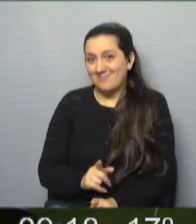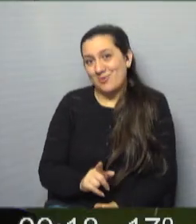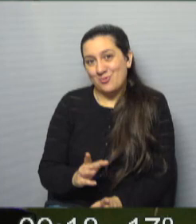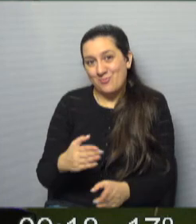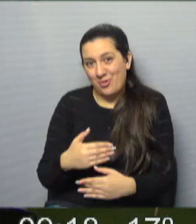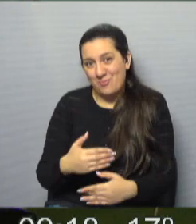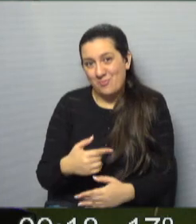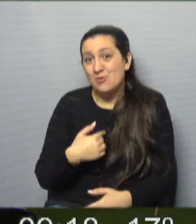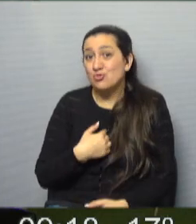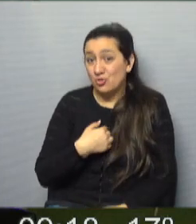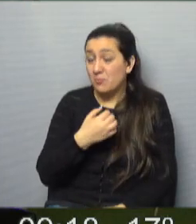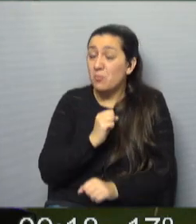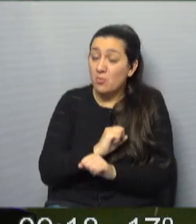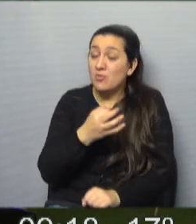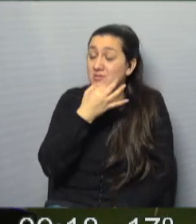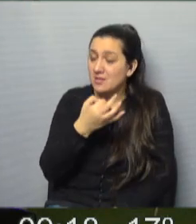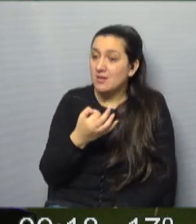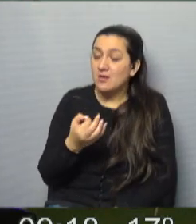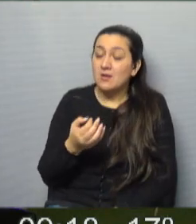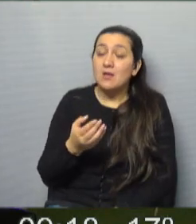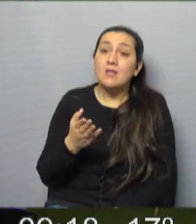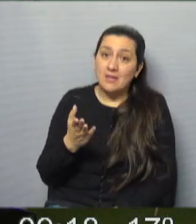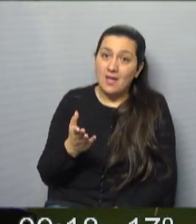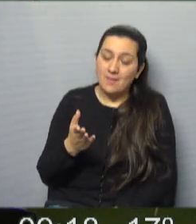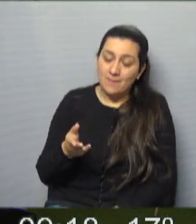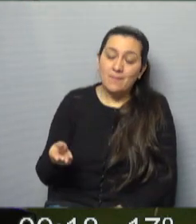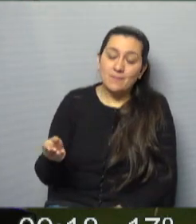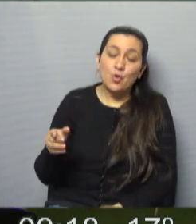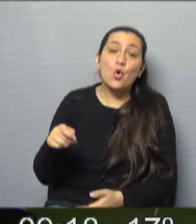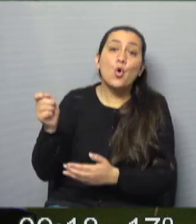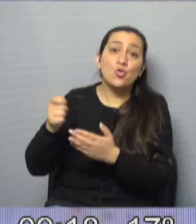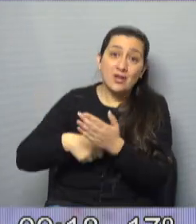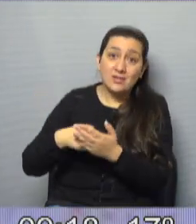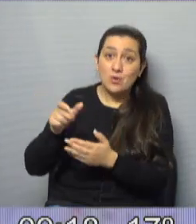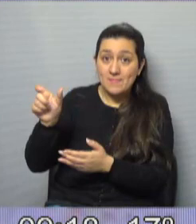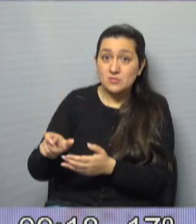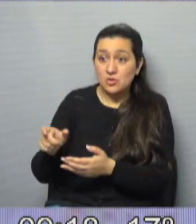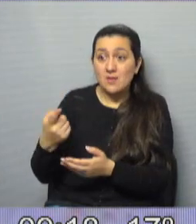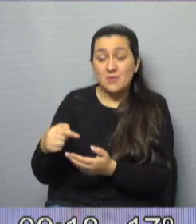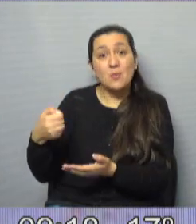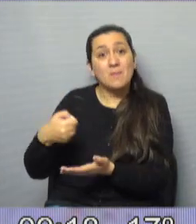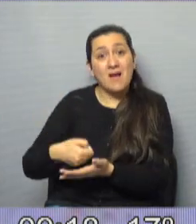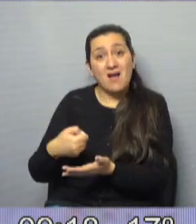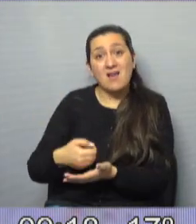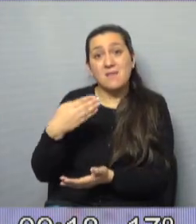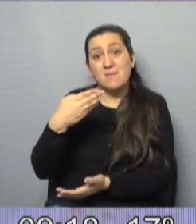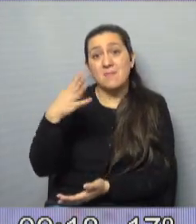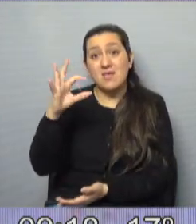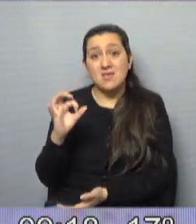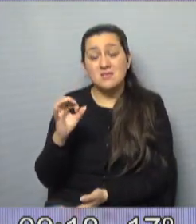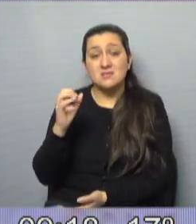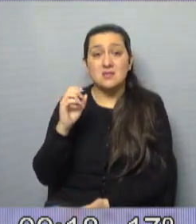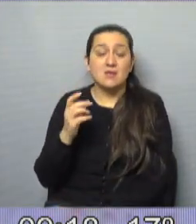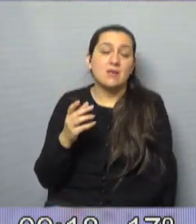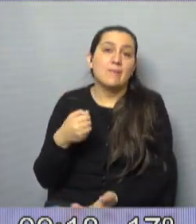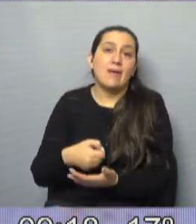Lo que te vamos a decir es lo siguiente: ponelo, pero pagale leyes sociales. Ponelo en caja, que tenga derecho a licencias, salario uh-huh. vacacional, un seguro. Uh-huh.